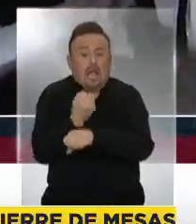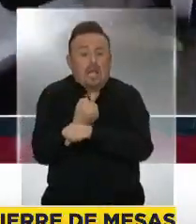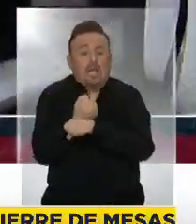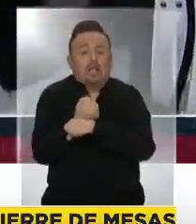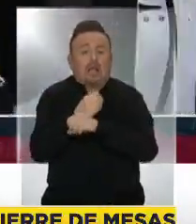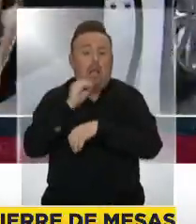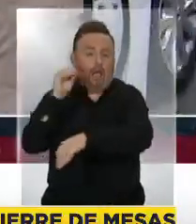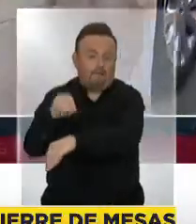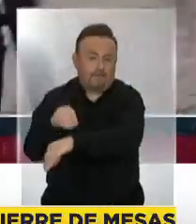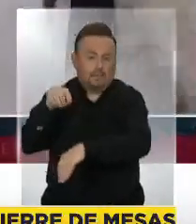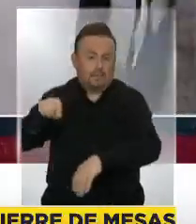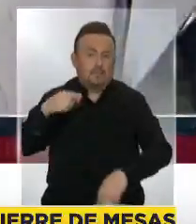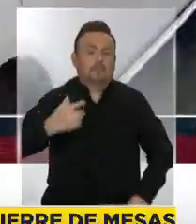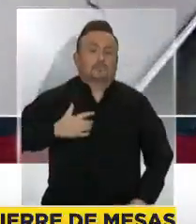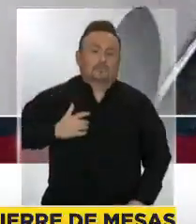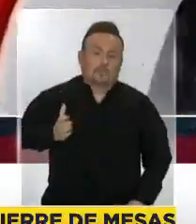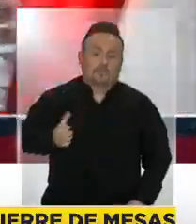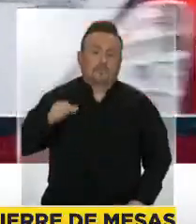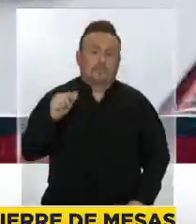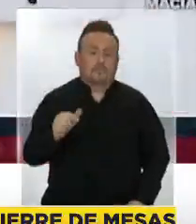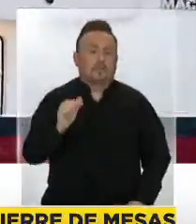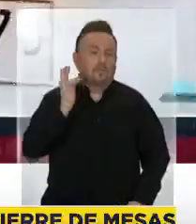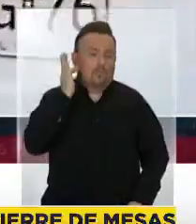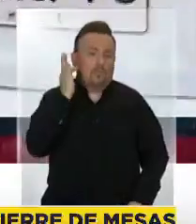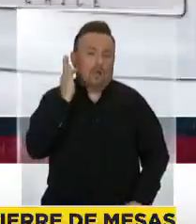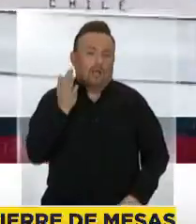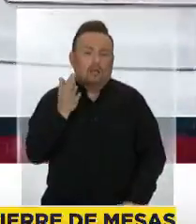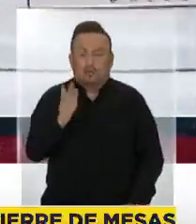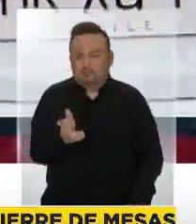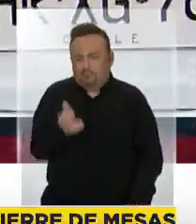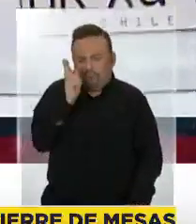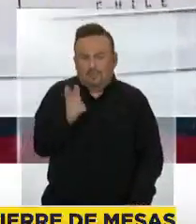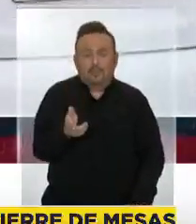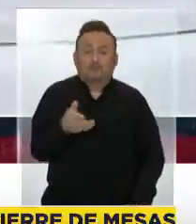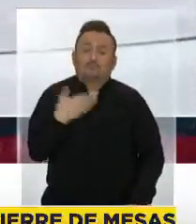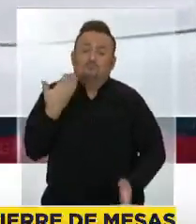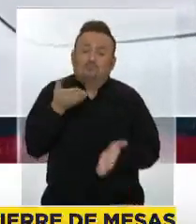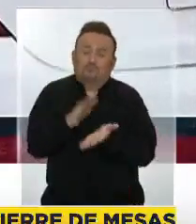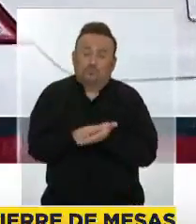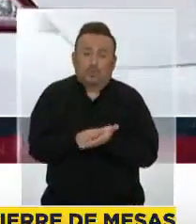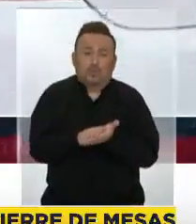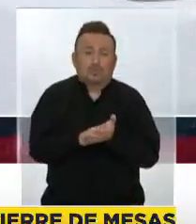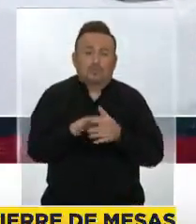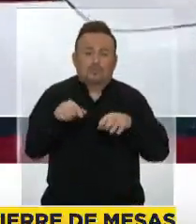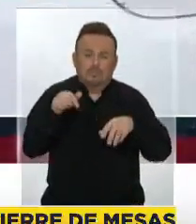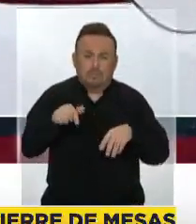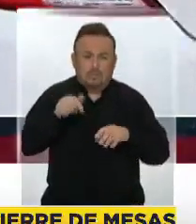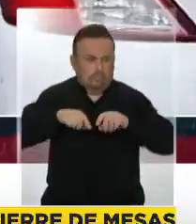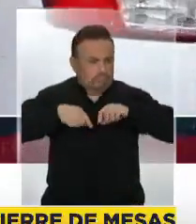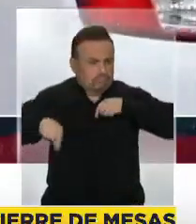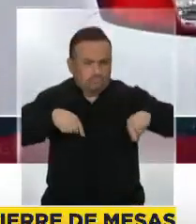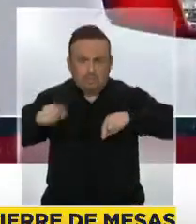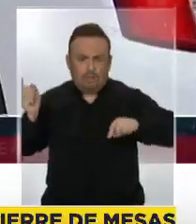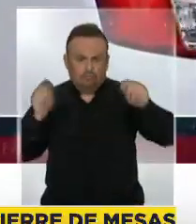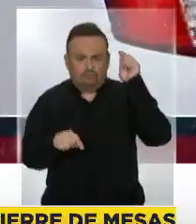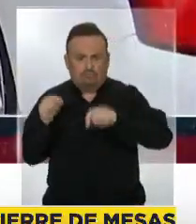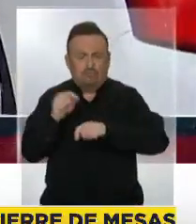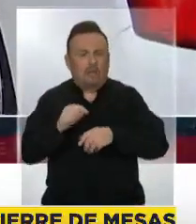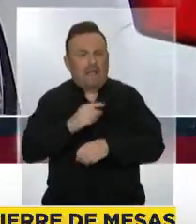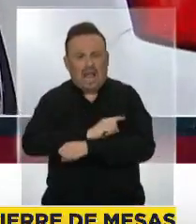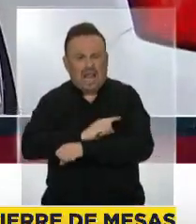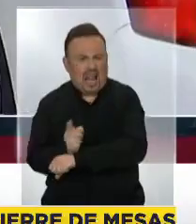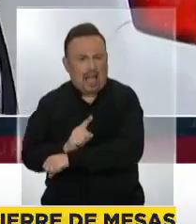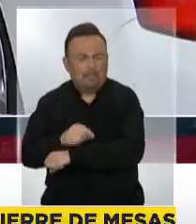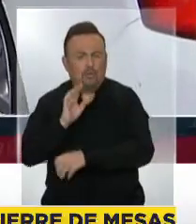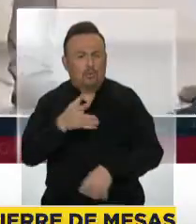comunicar ya a la Policía de Investigaciones. Así que este operativo fácilmente debe tener más de una hora, porque de inmediato han llegado